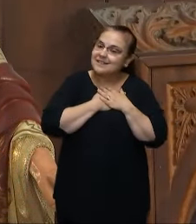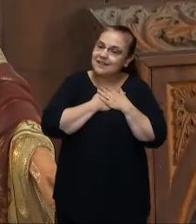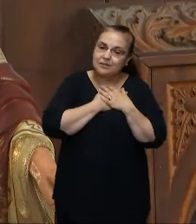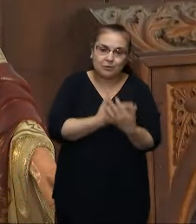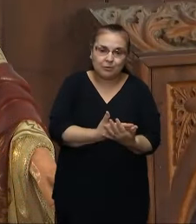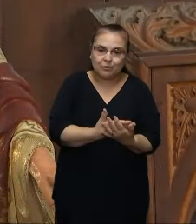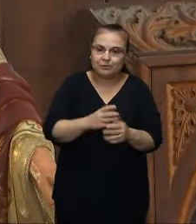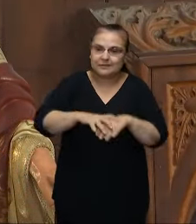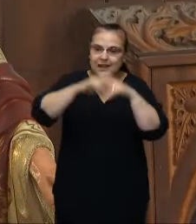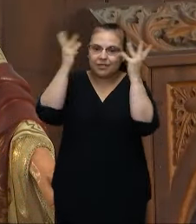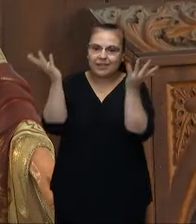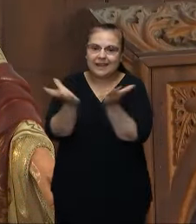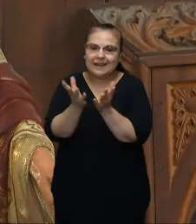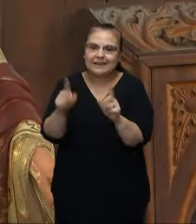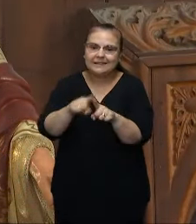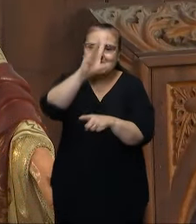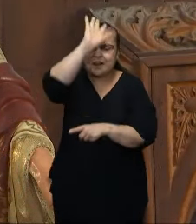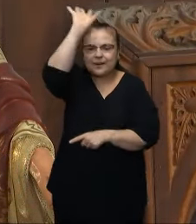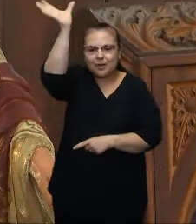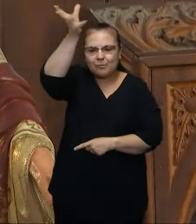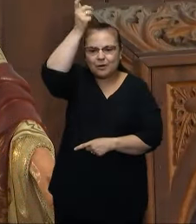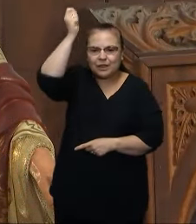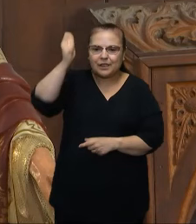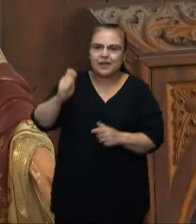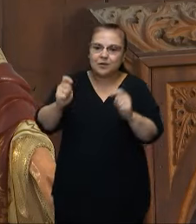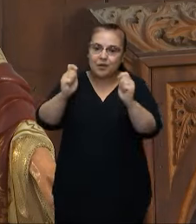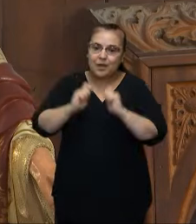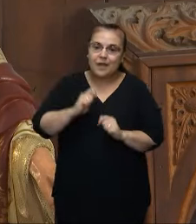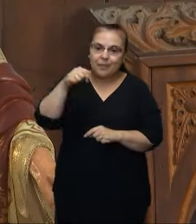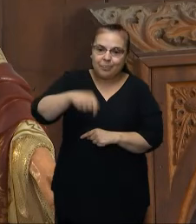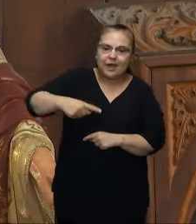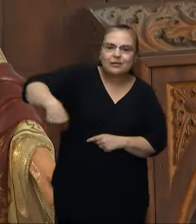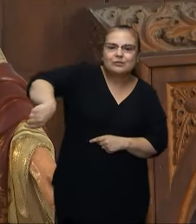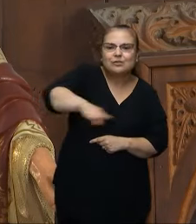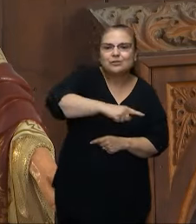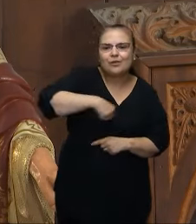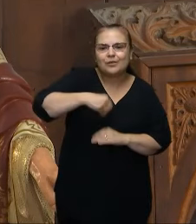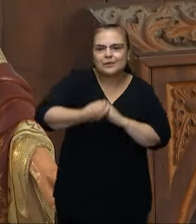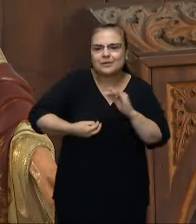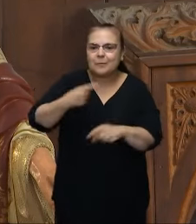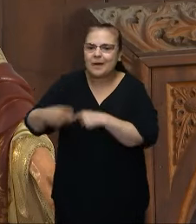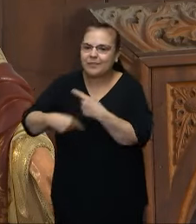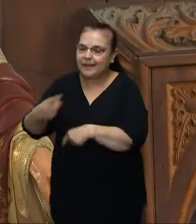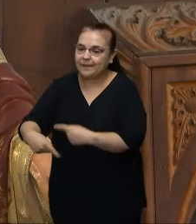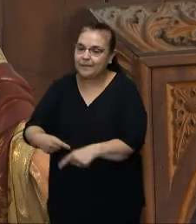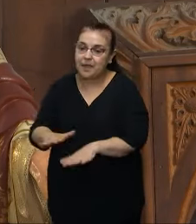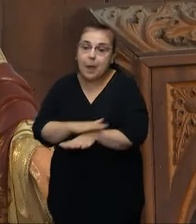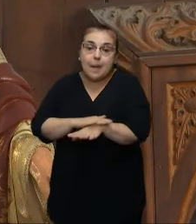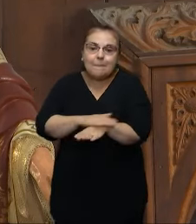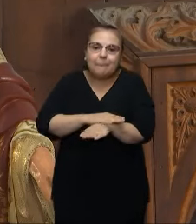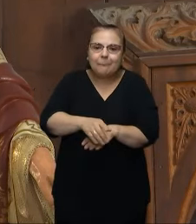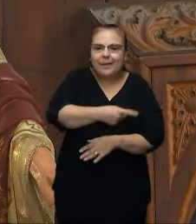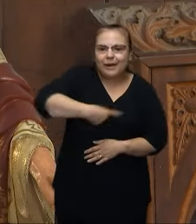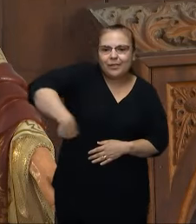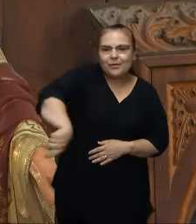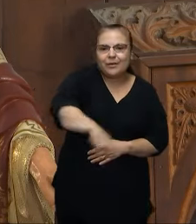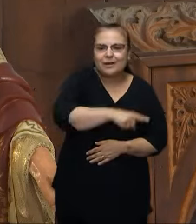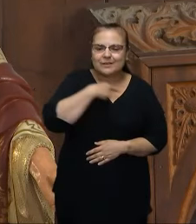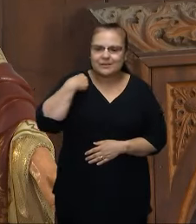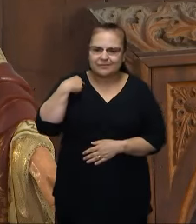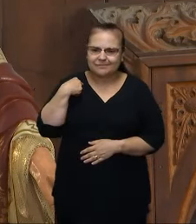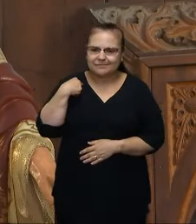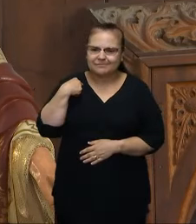hágase tu voluntad en la tierra como en el cielo danos hoy nuestro pan de cada día